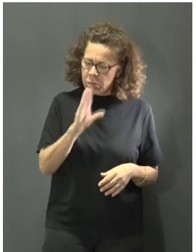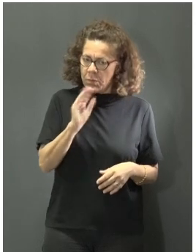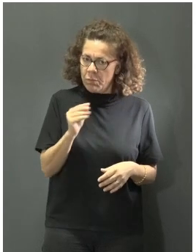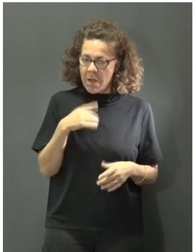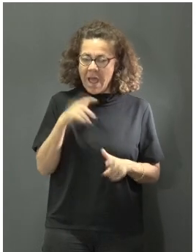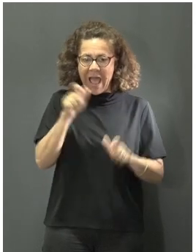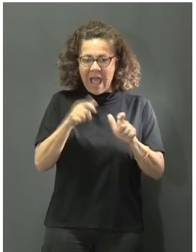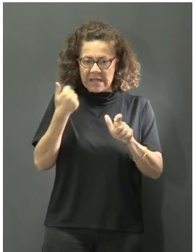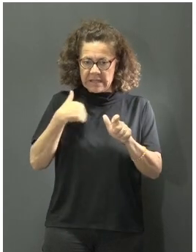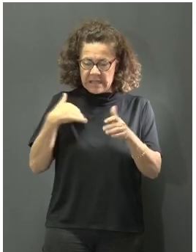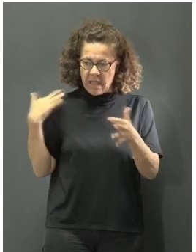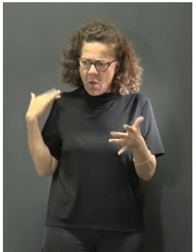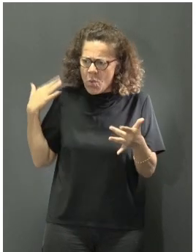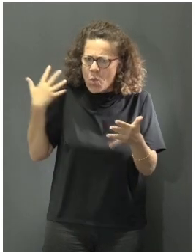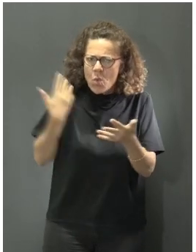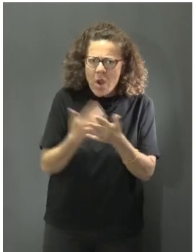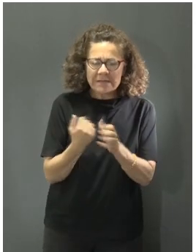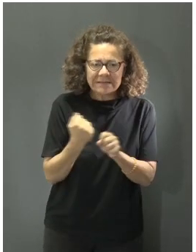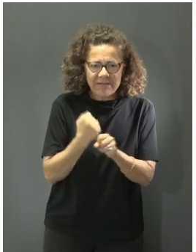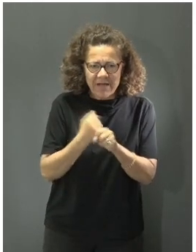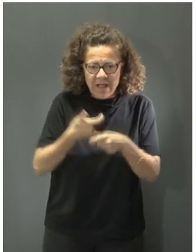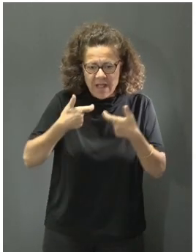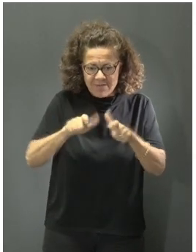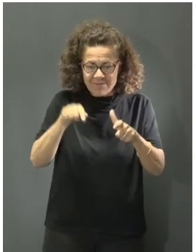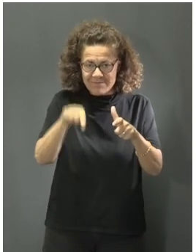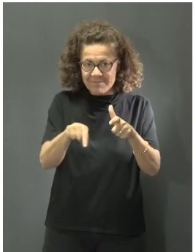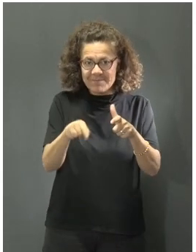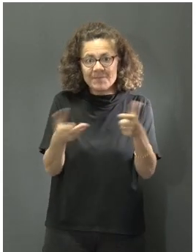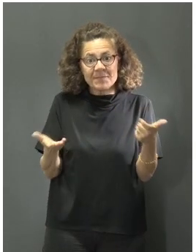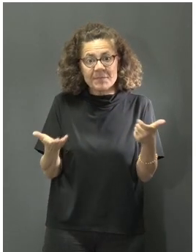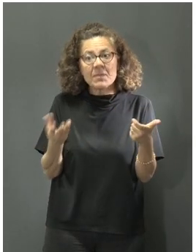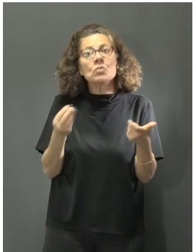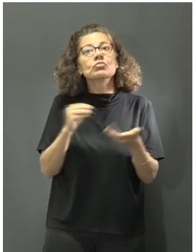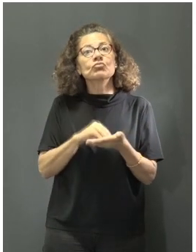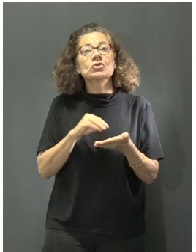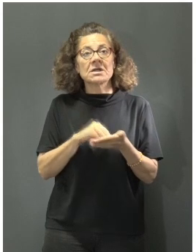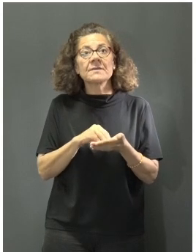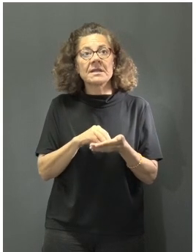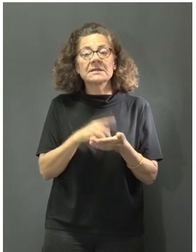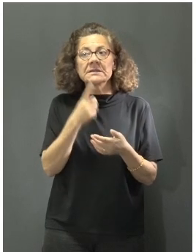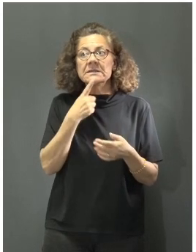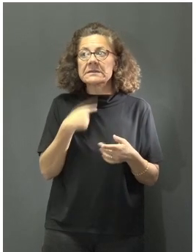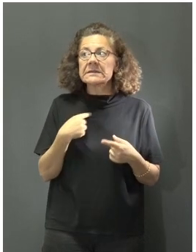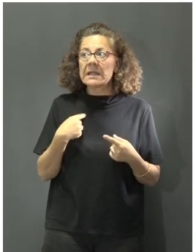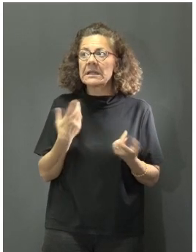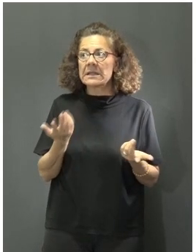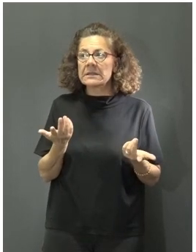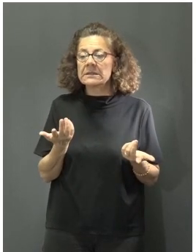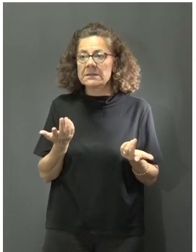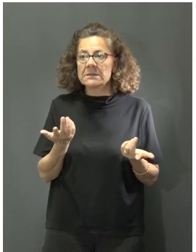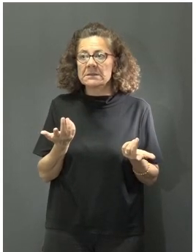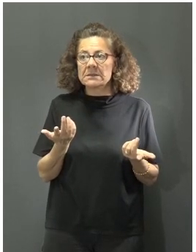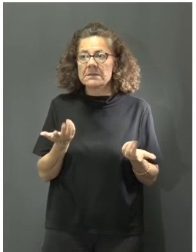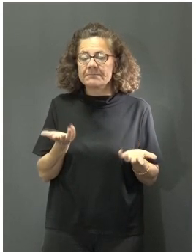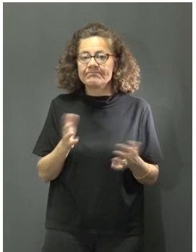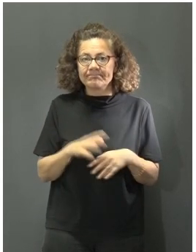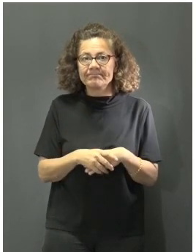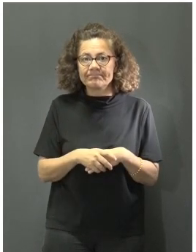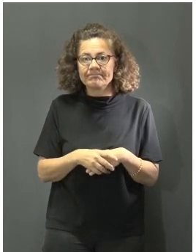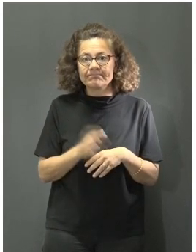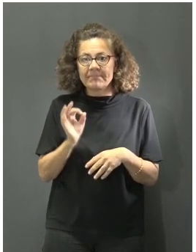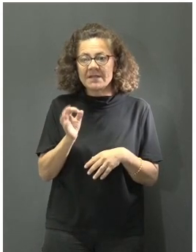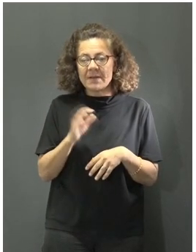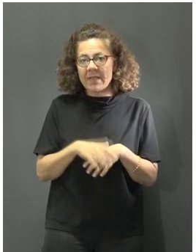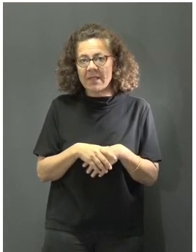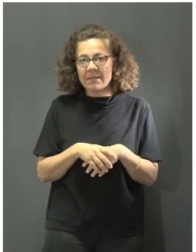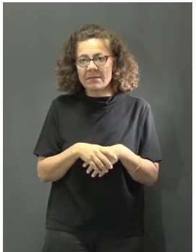que llevamos muchos años trabajando en este sector, ¿no? Pero muchas veces, claro, te dicen cosas que dices, joder, pues es que, o sea, ¿cómo no